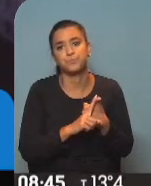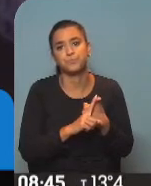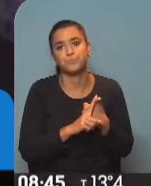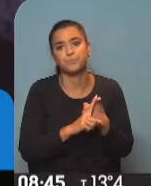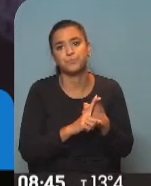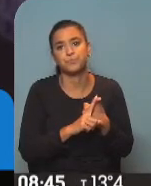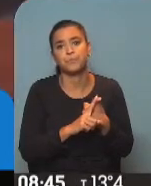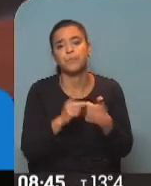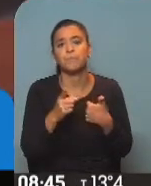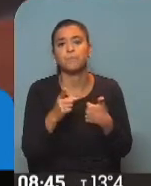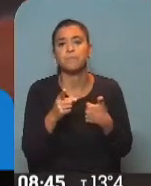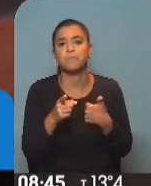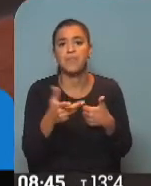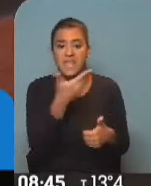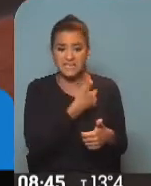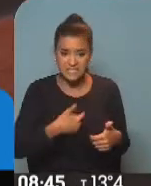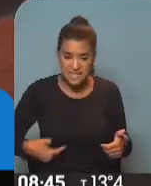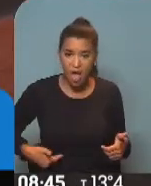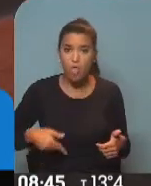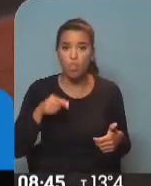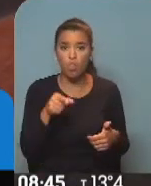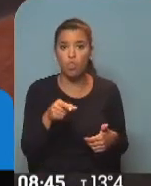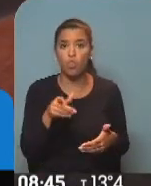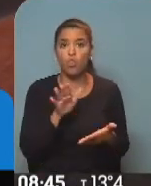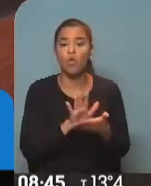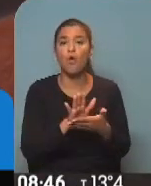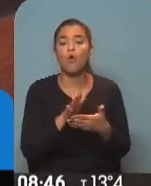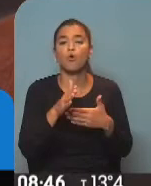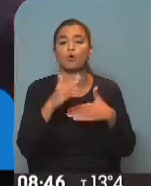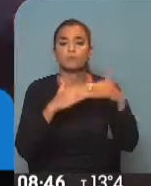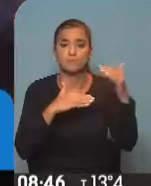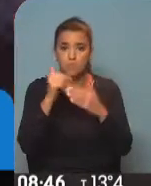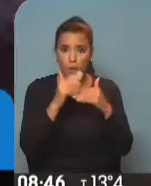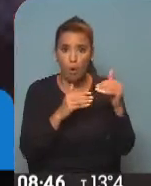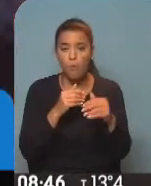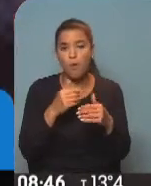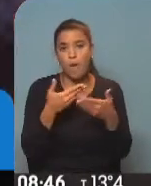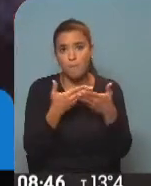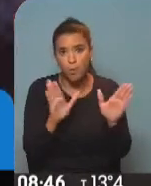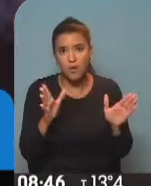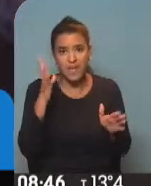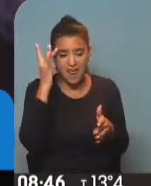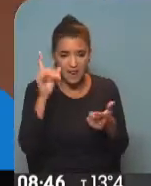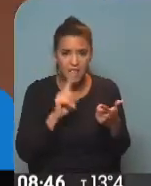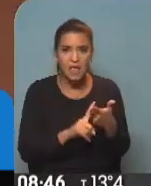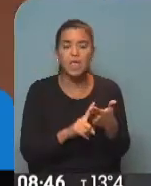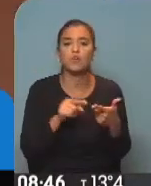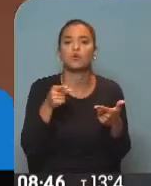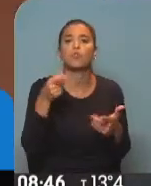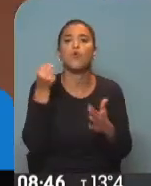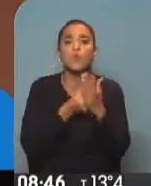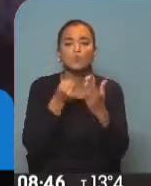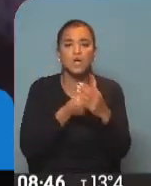alta presencia del estado a través de un nivel de obra pública récord como la institucionalidad y la lucha contra la corrupción